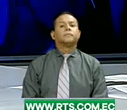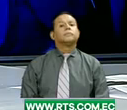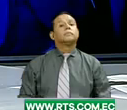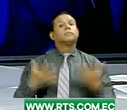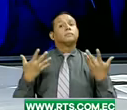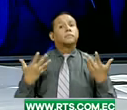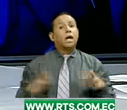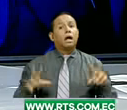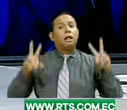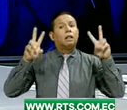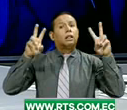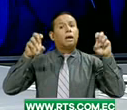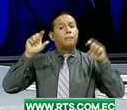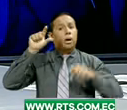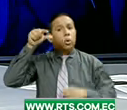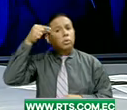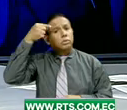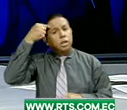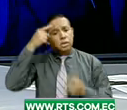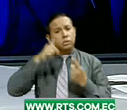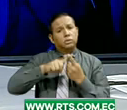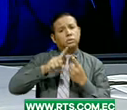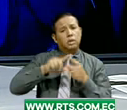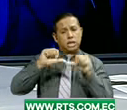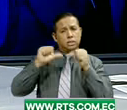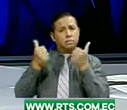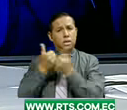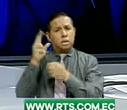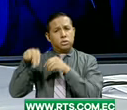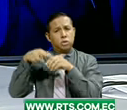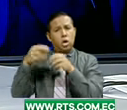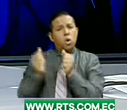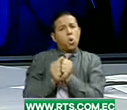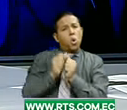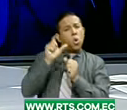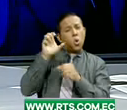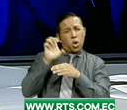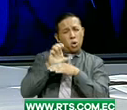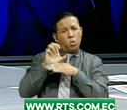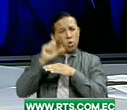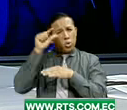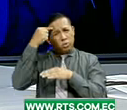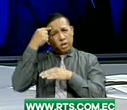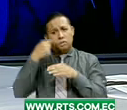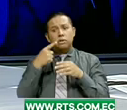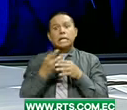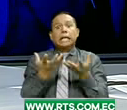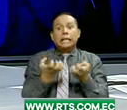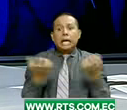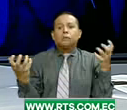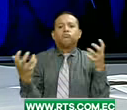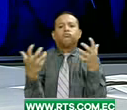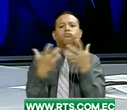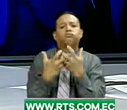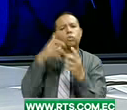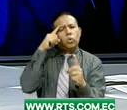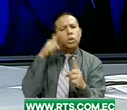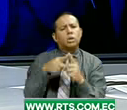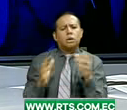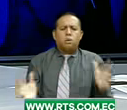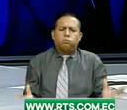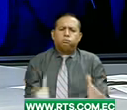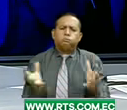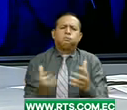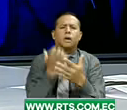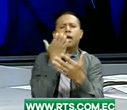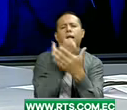y legislativo coinciden en la necesidad de concretar acuerdos políticos transparentes que permitan reactivar la economía ecuatoriana. Así lo